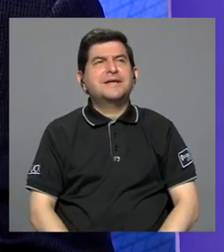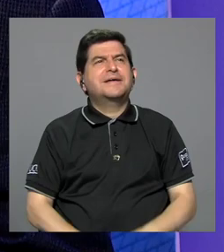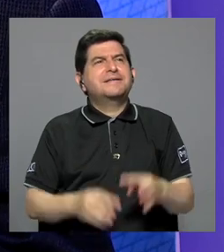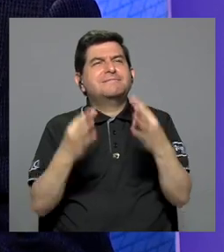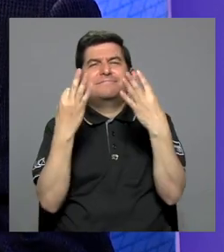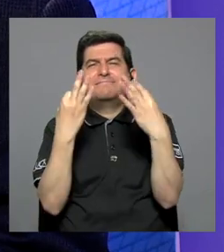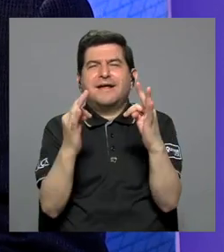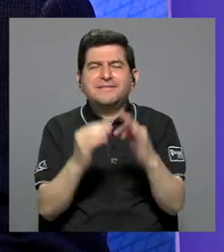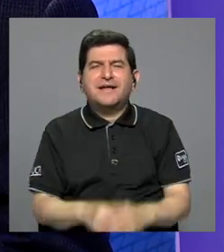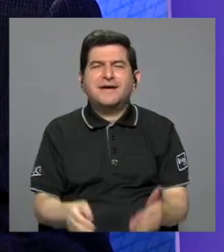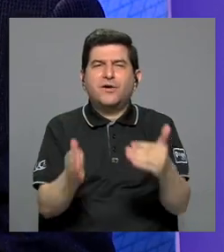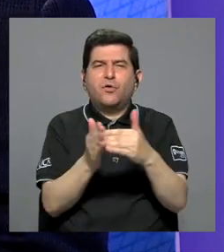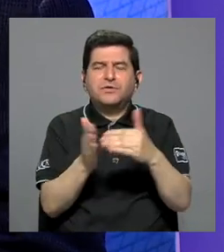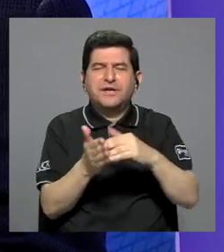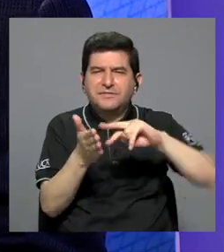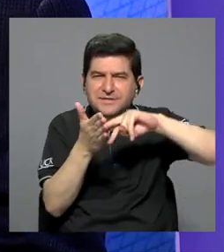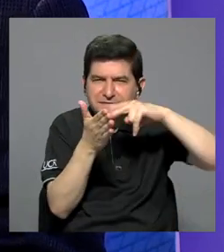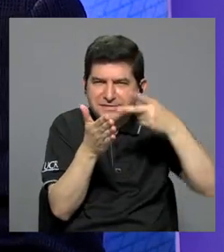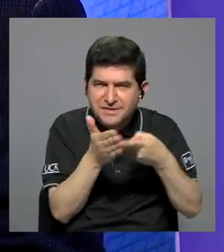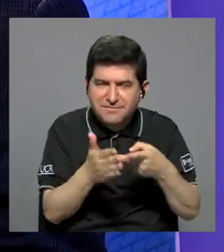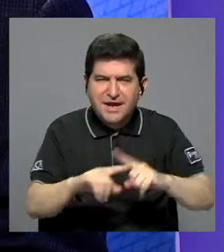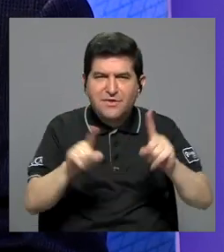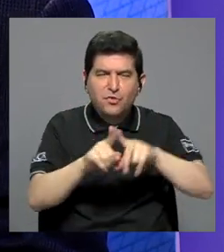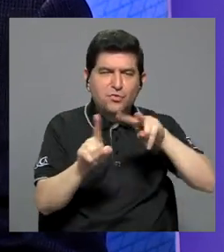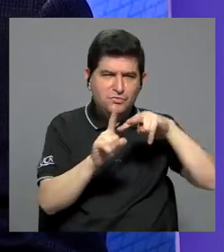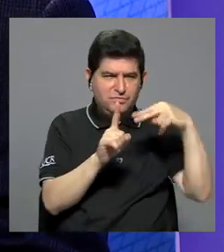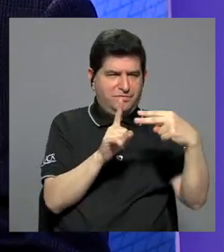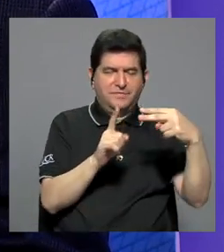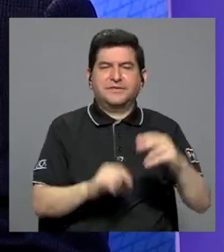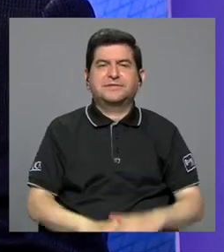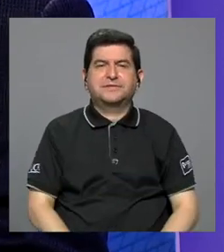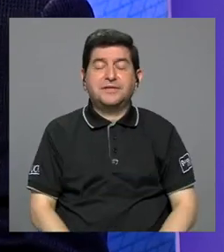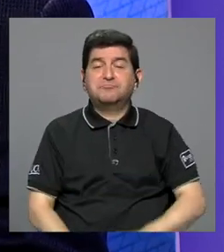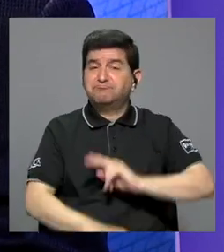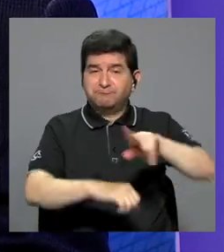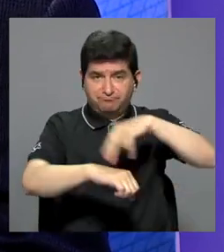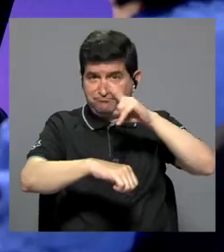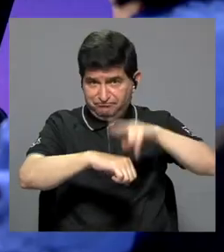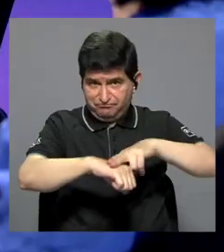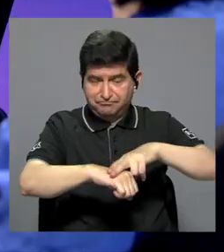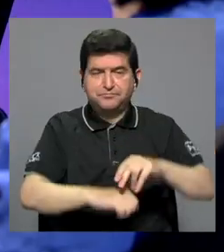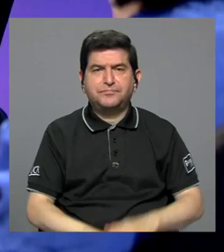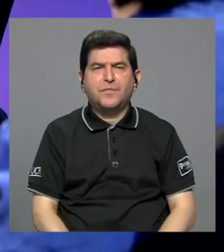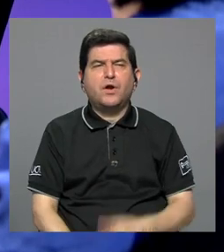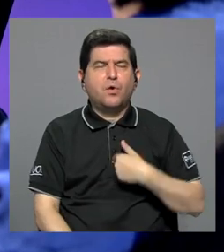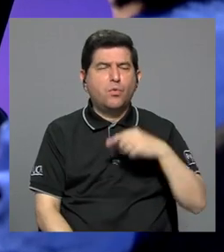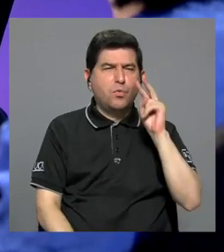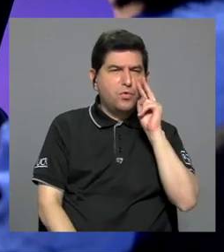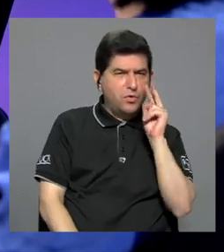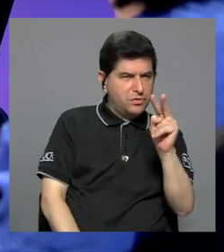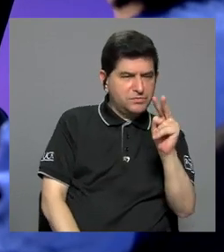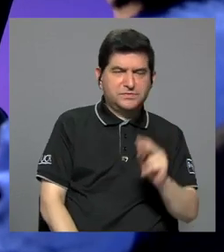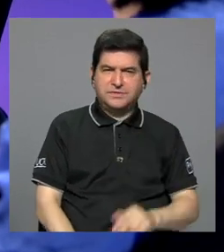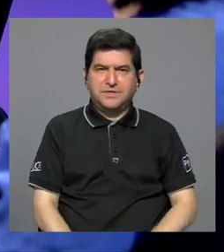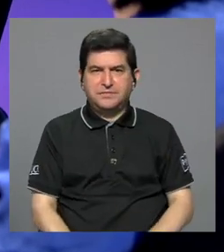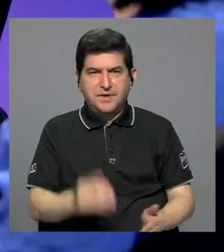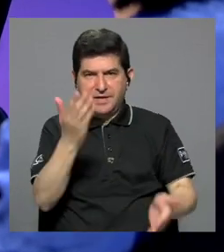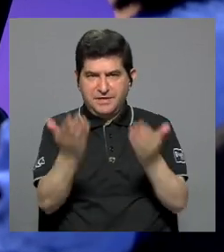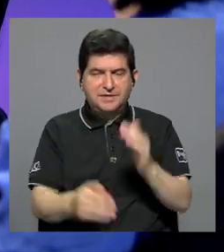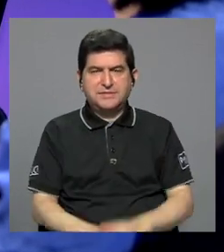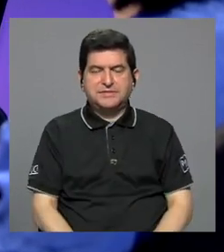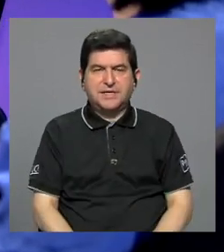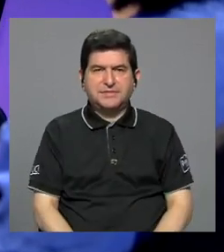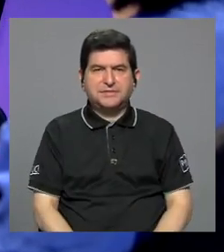quisimos reinterpretar eso y verlo desde un punto de vista diferente, en el sentido de que normalmente cuando uno ve por ejemplo, si nos